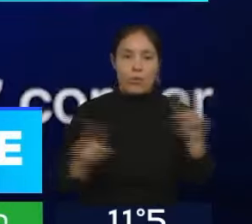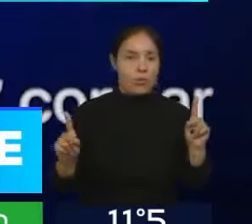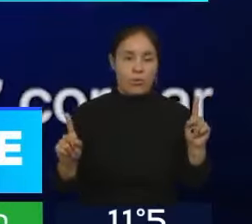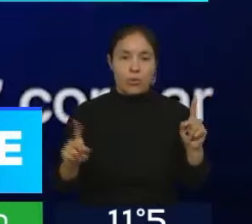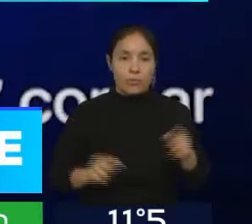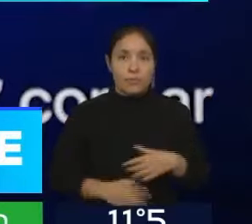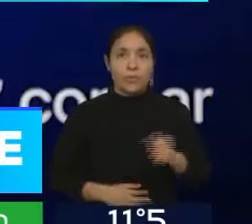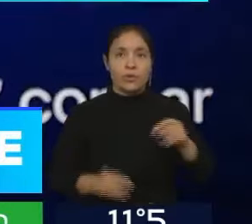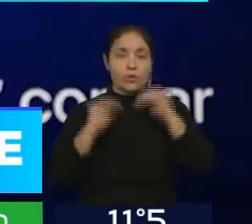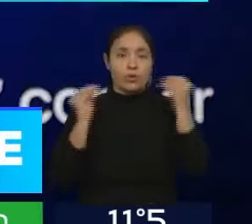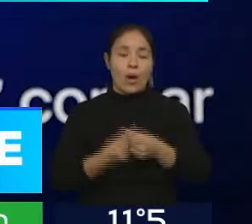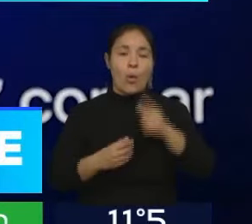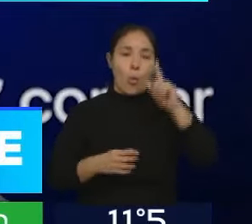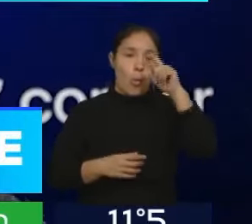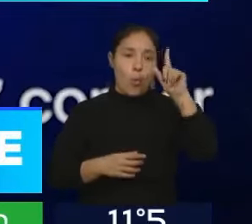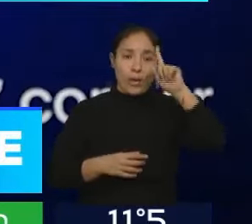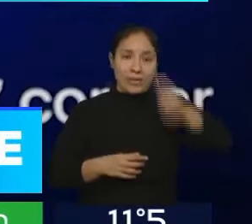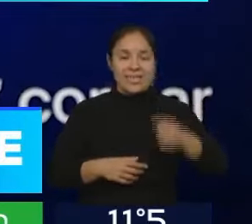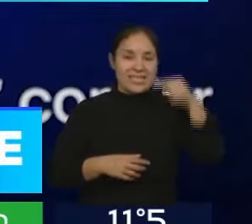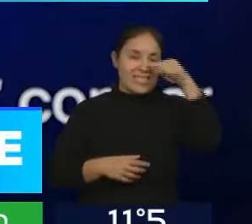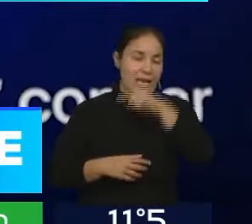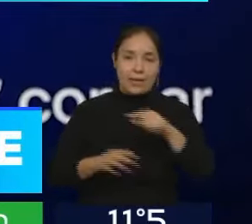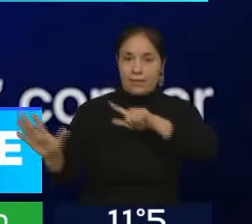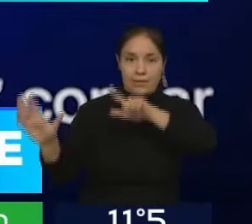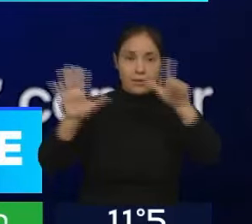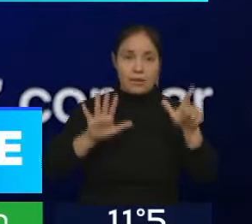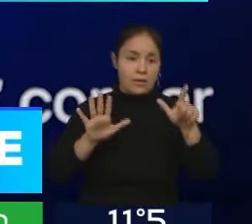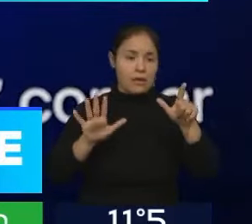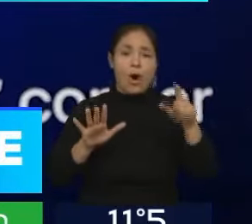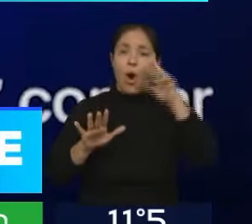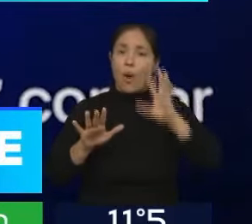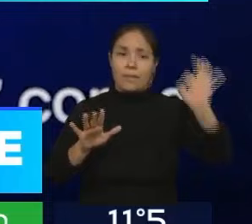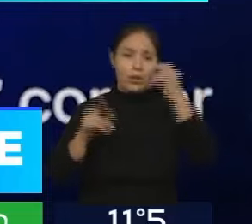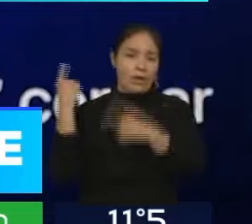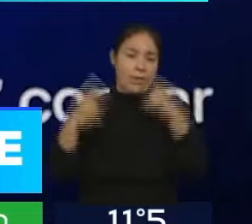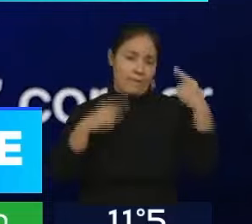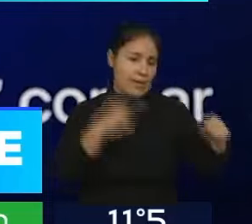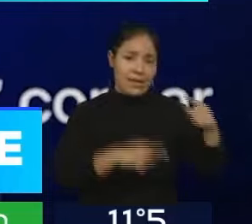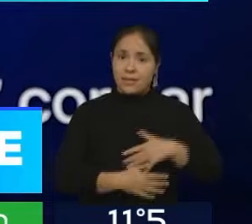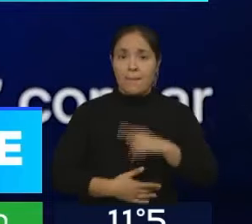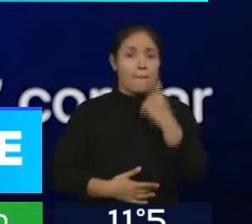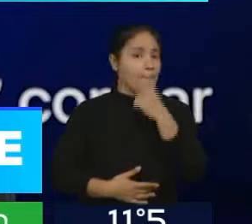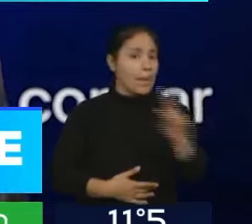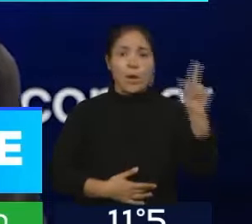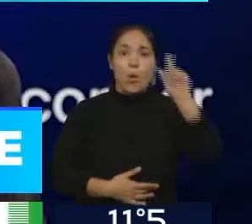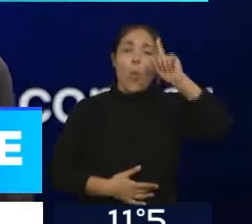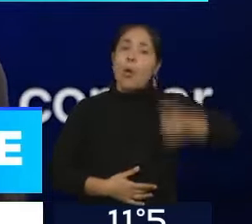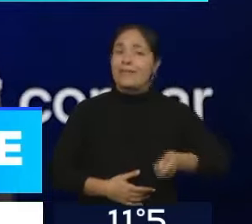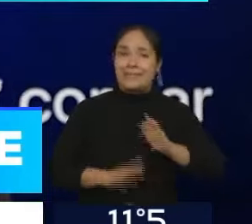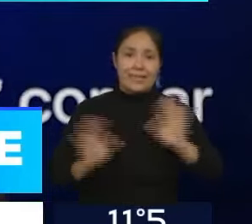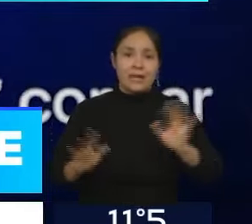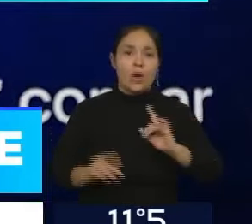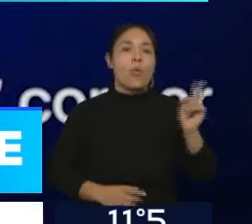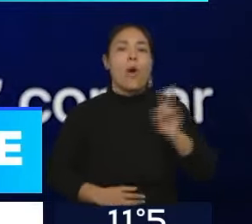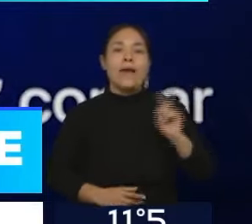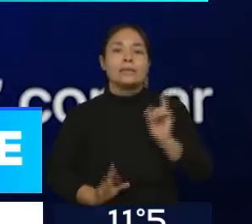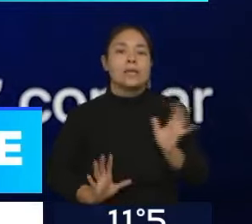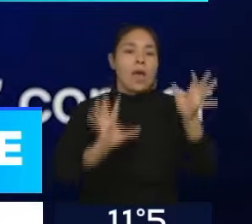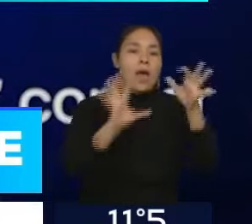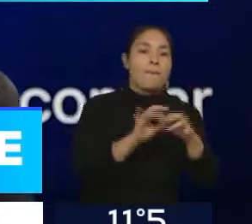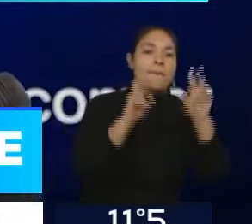Somos 7 jueces, pensamos distinto, venimos de distintos orígenes, pero somos 7 jueces. No somos ni filos radicales, ni